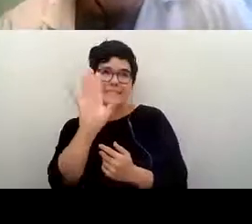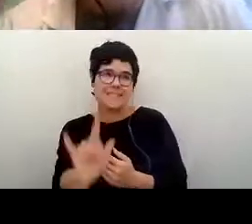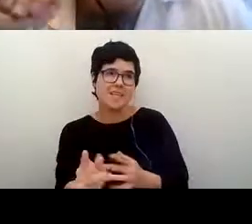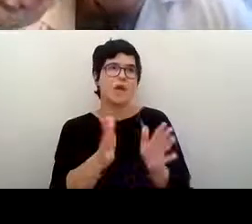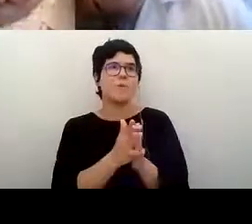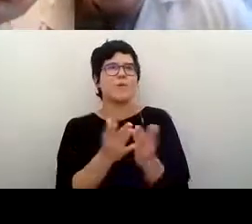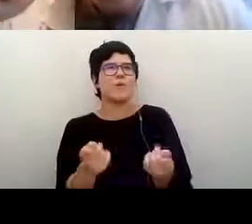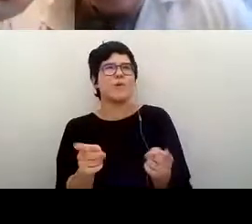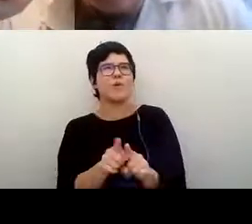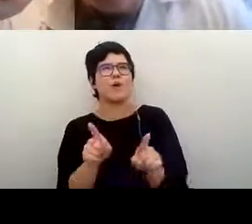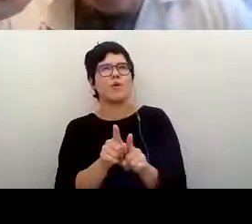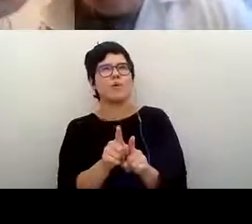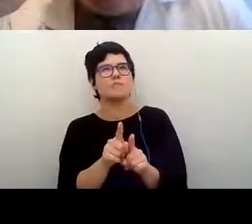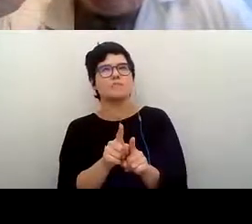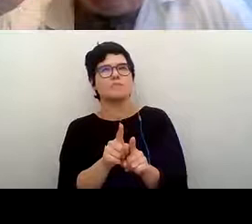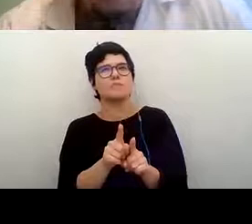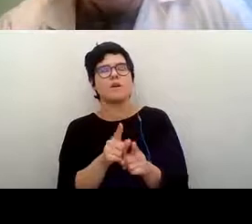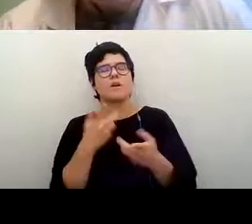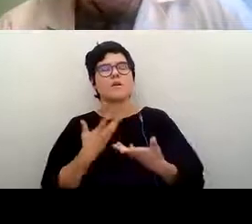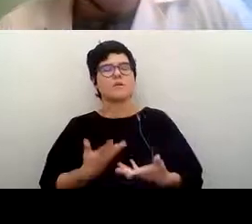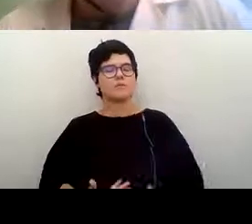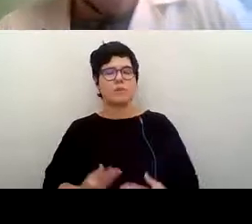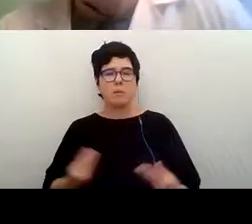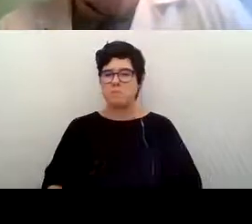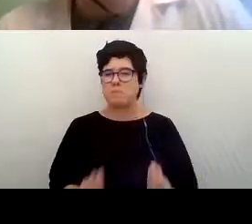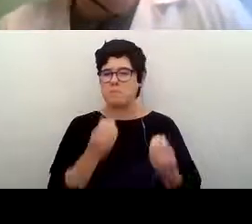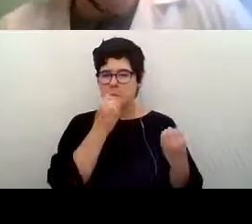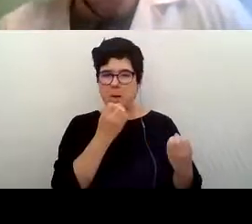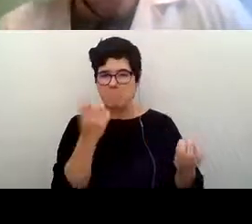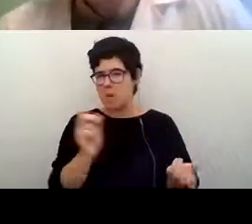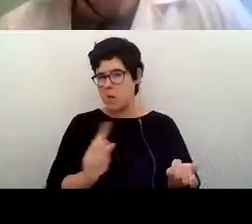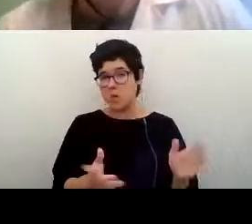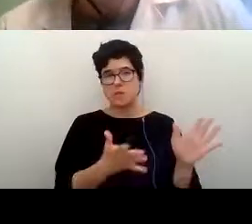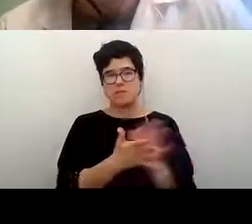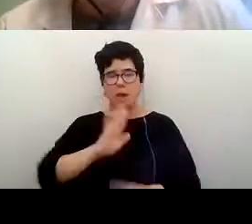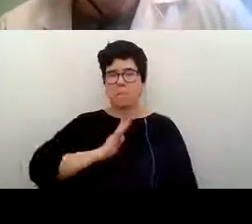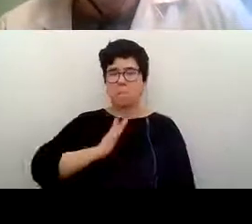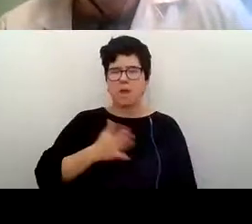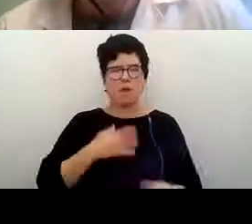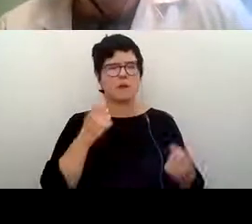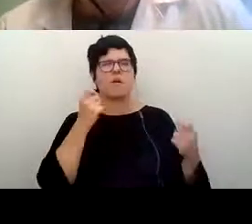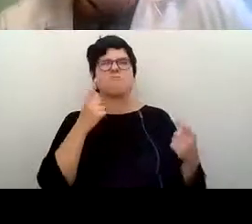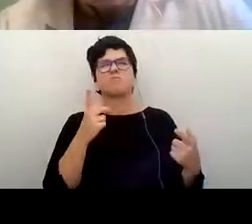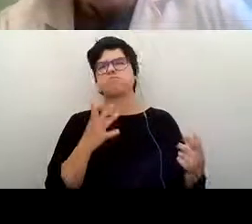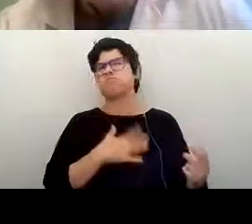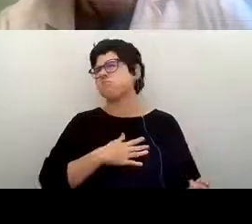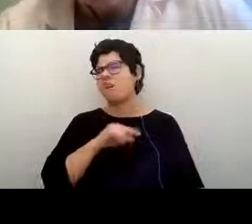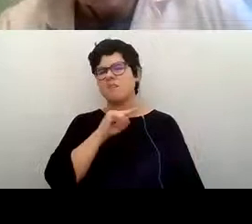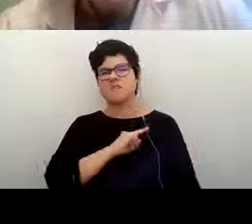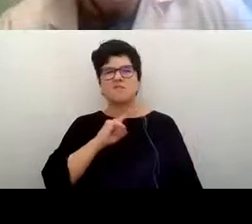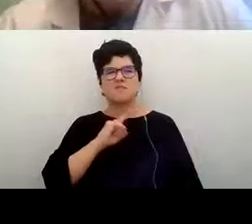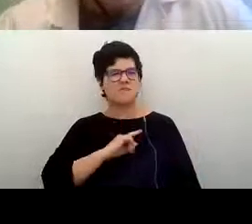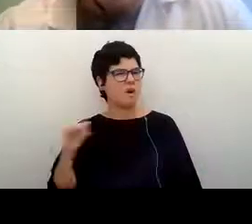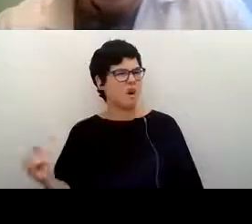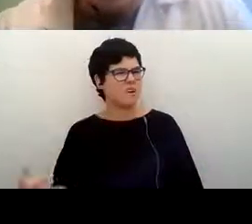y por lo tanto el descanso será menos reparador. Es decir, al día siguiente estaremos agotados y sentiremos que no hemos dormido